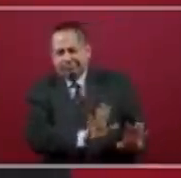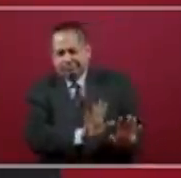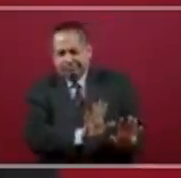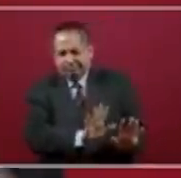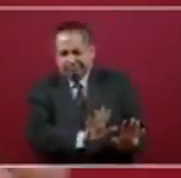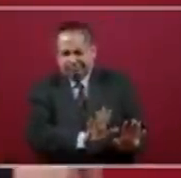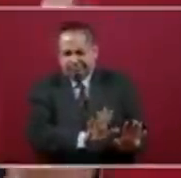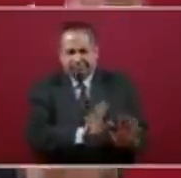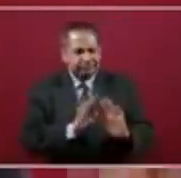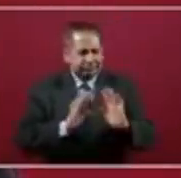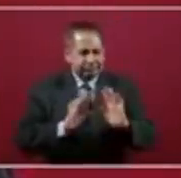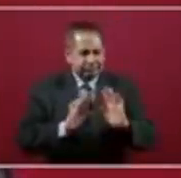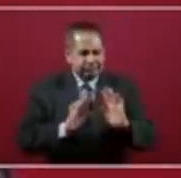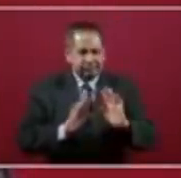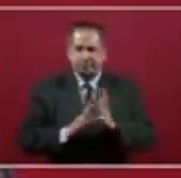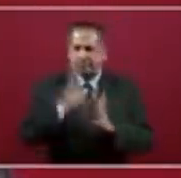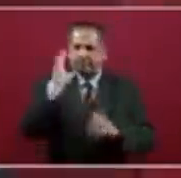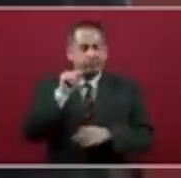es que hay